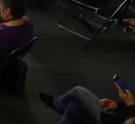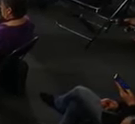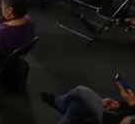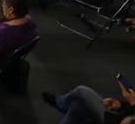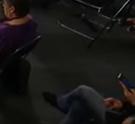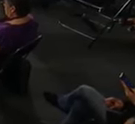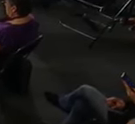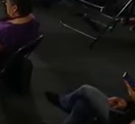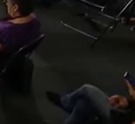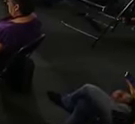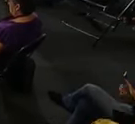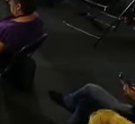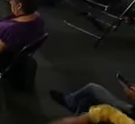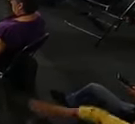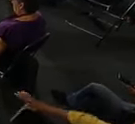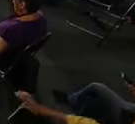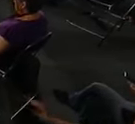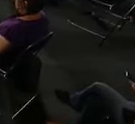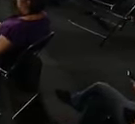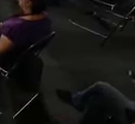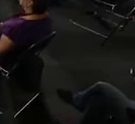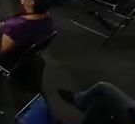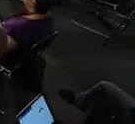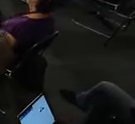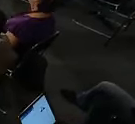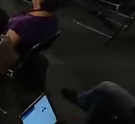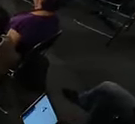señor presidente, que todos tengan un buen día.